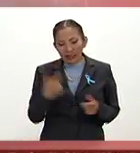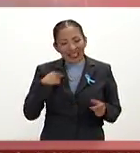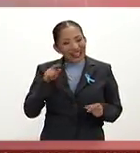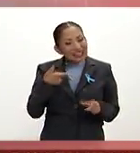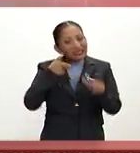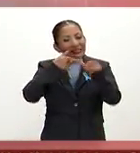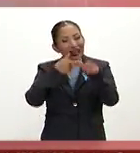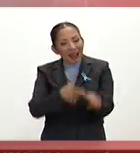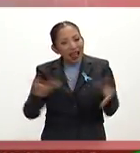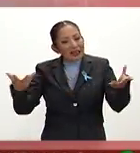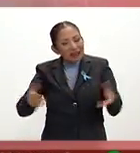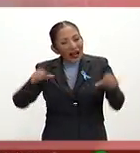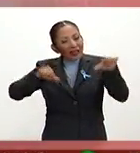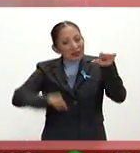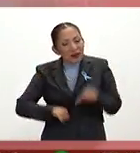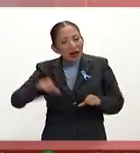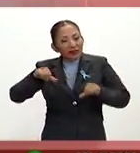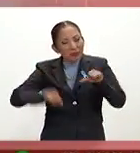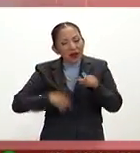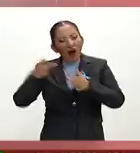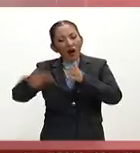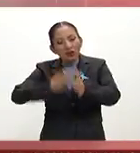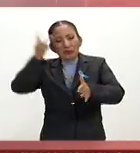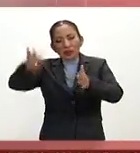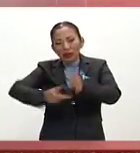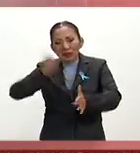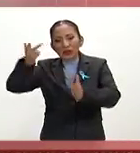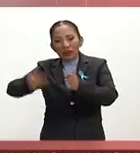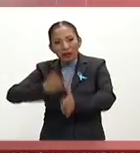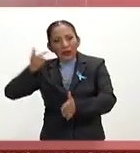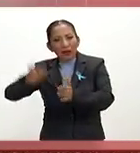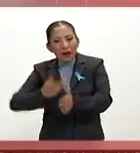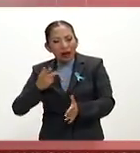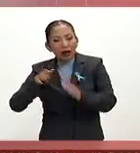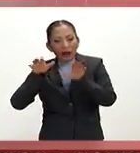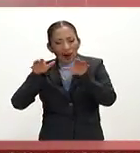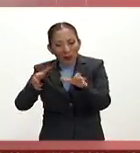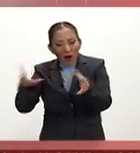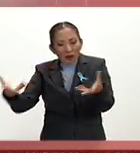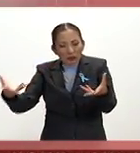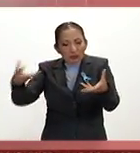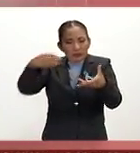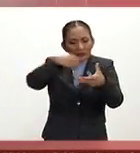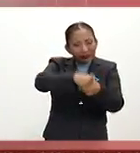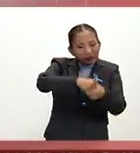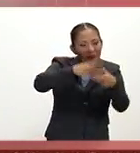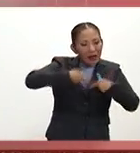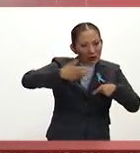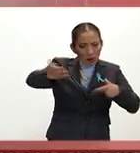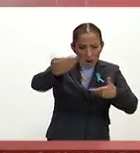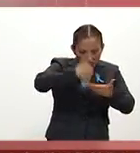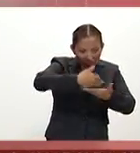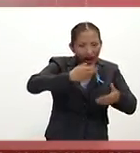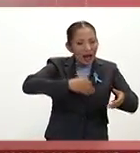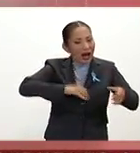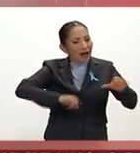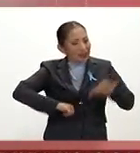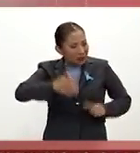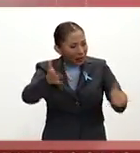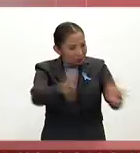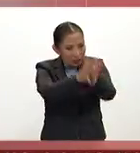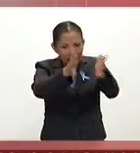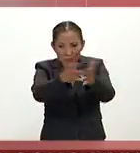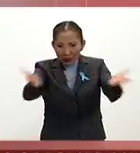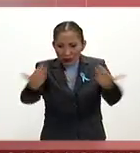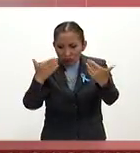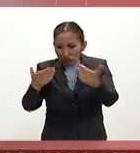continuar generando acciones de manera permanente y tanto involucrar a la sociedad, generar acciones de